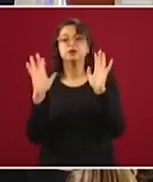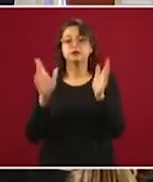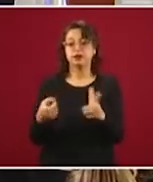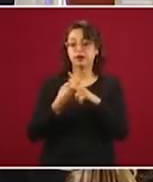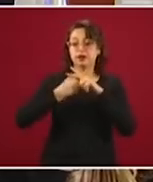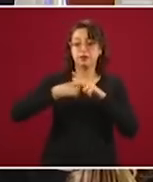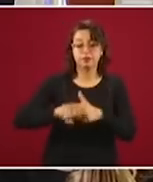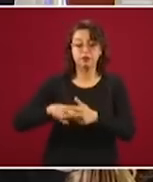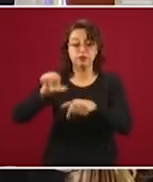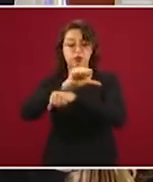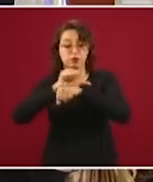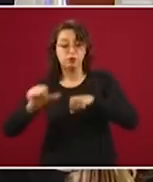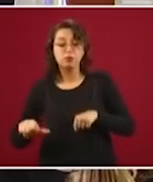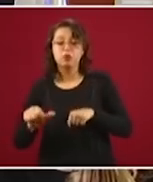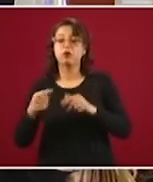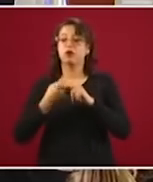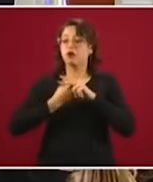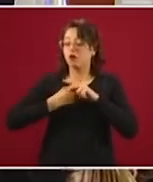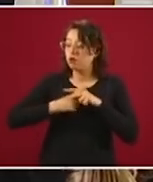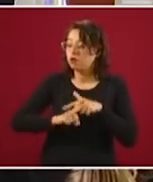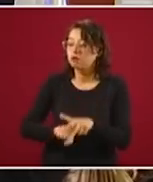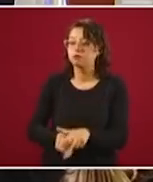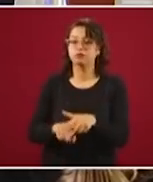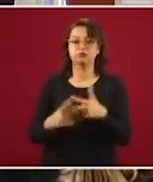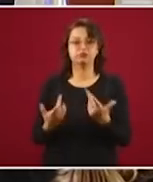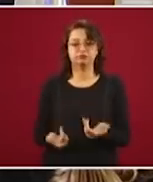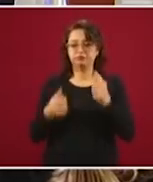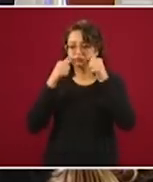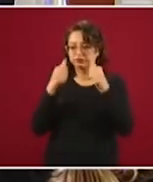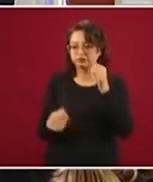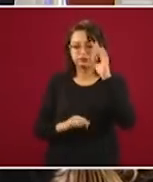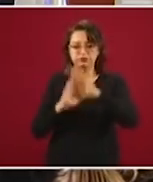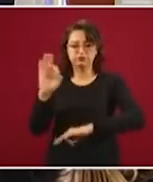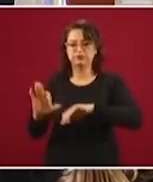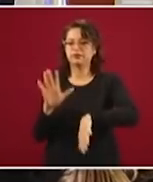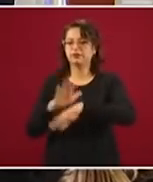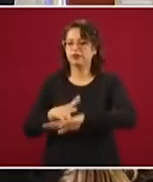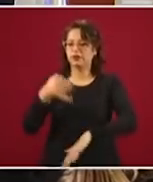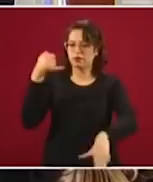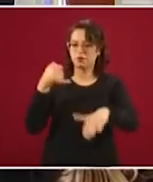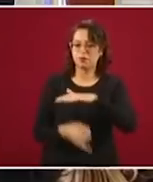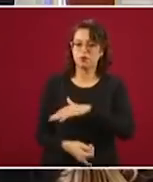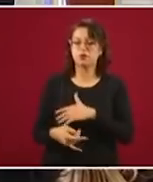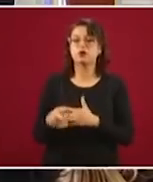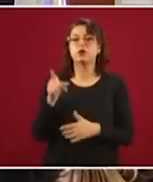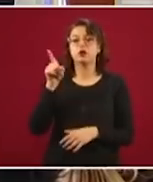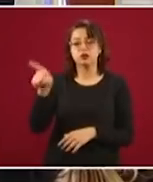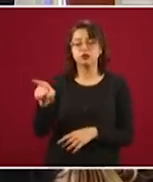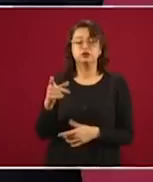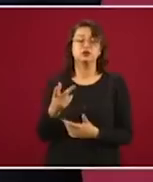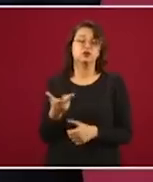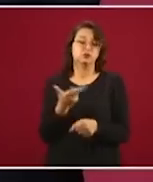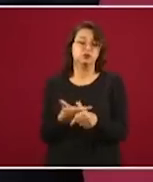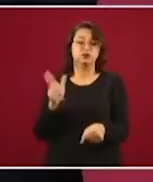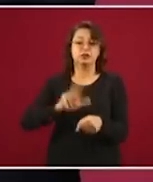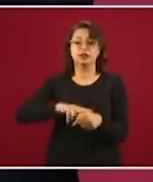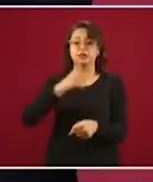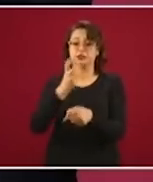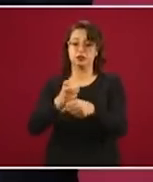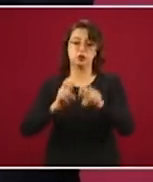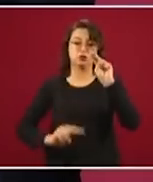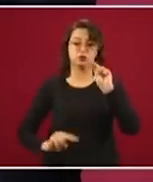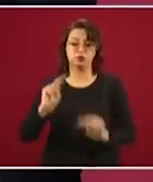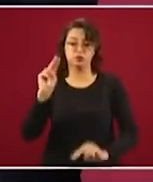cirugías, está haciendo procedimientos que se ven ahí de las especialidades fundamentales, es un hospital de segundo nivel y está